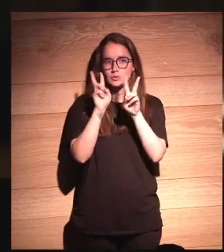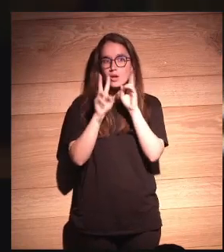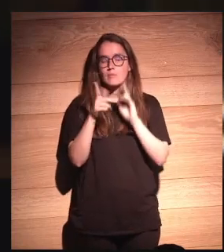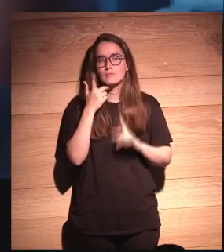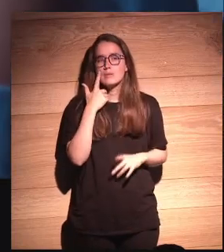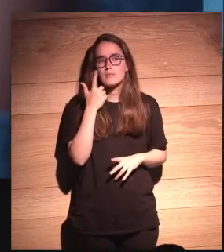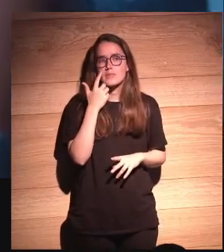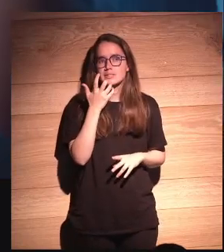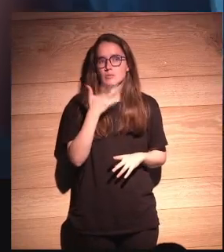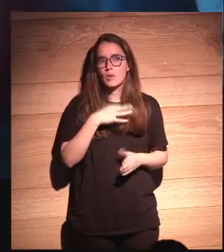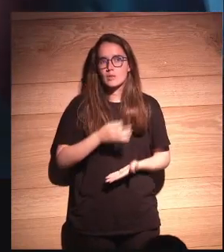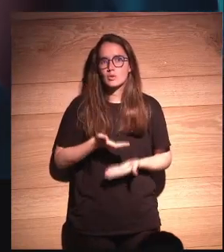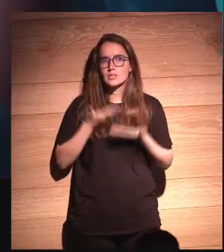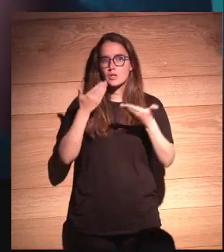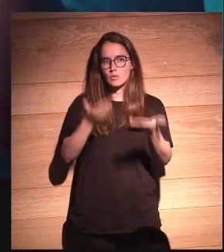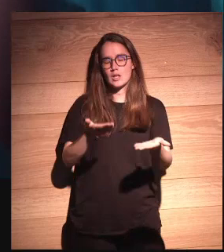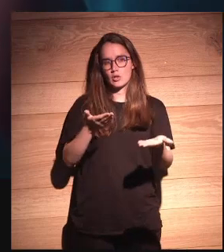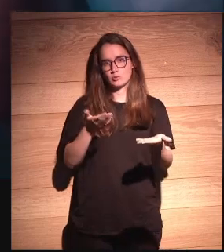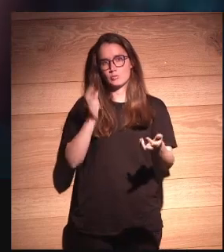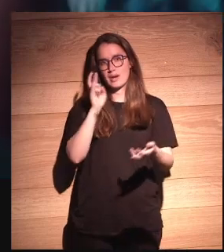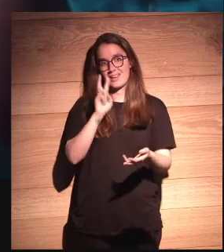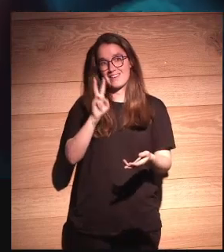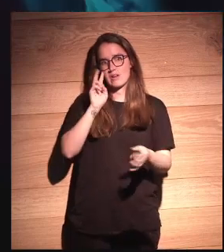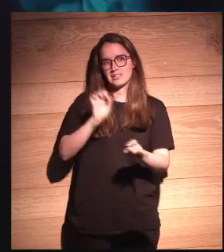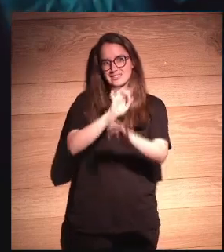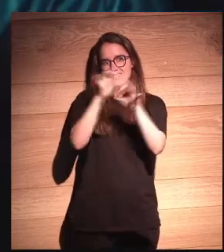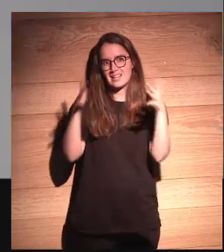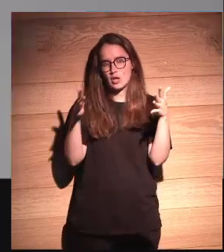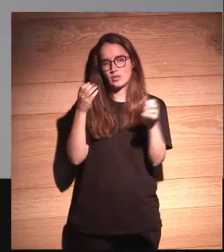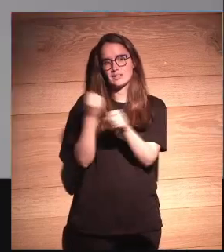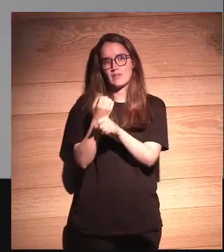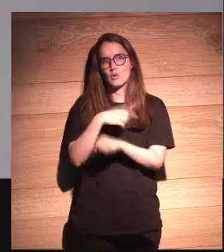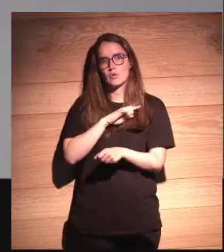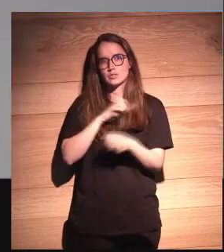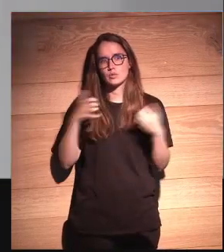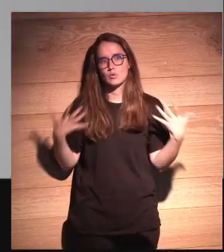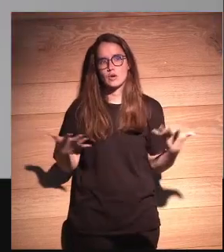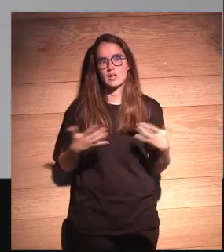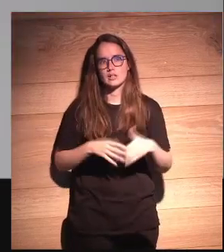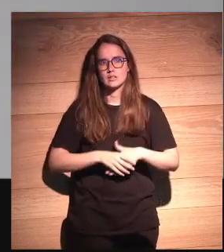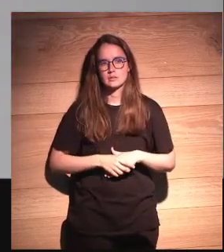podemos ayudaros a definir lo que es esta labor.